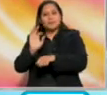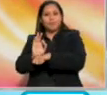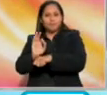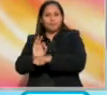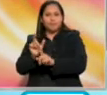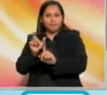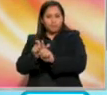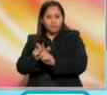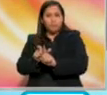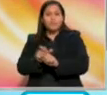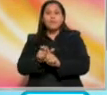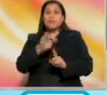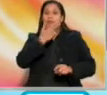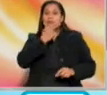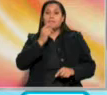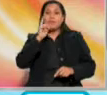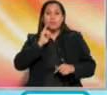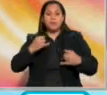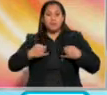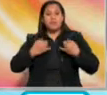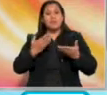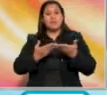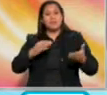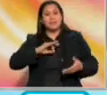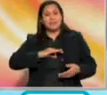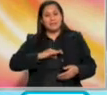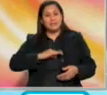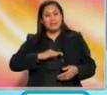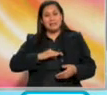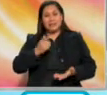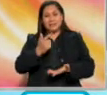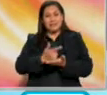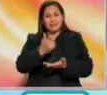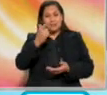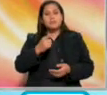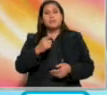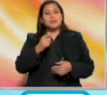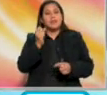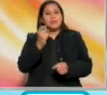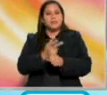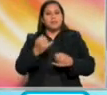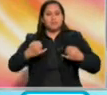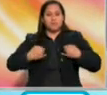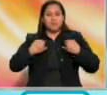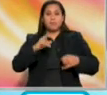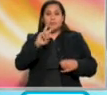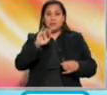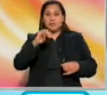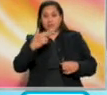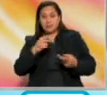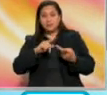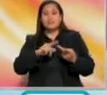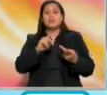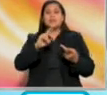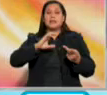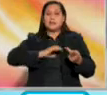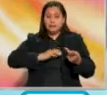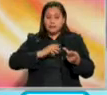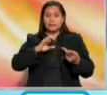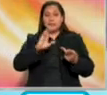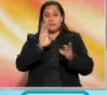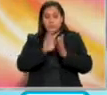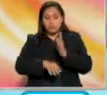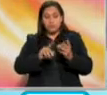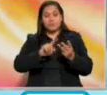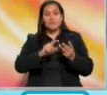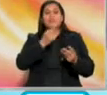Por supuesto, Chicas y Irene. chicos hoy están presentando infecciones de transmisión sexual a muy temprana edad. Estamos hablando de VIH, estamos hablando de virus de papiloma humano. Que